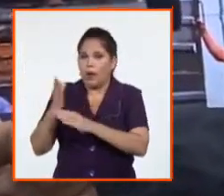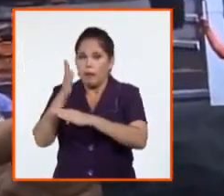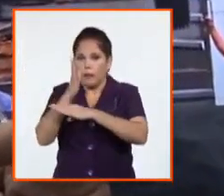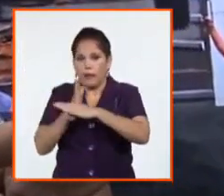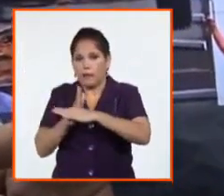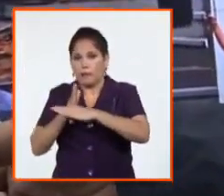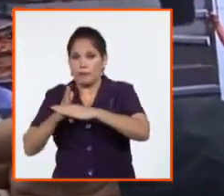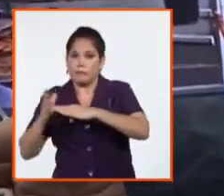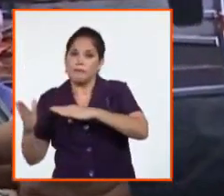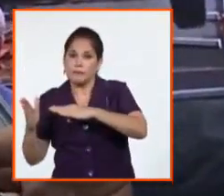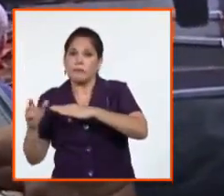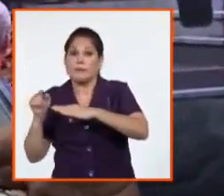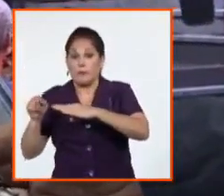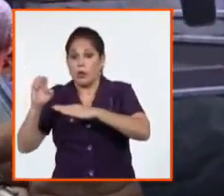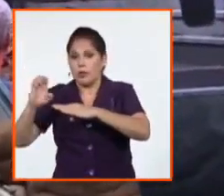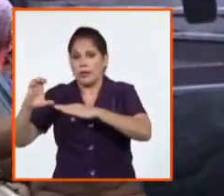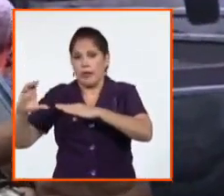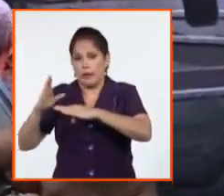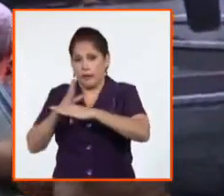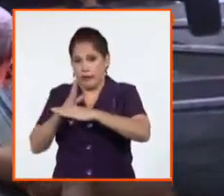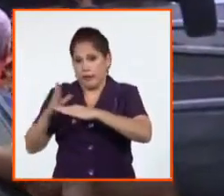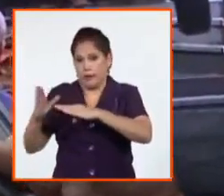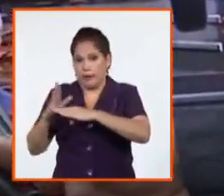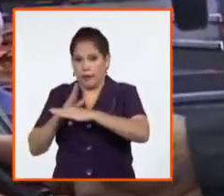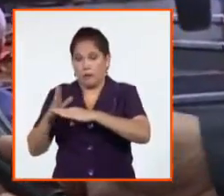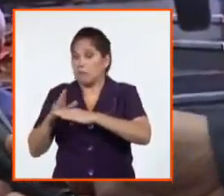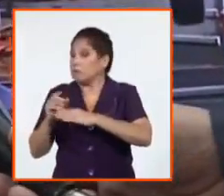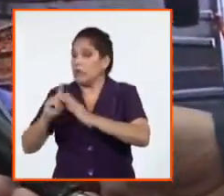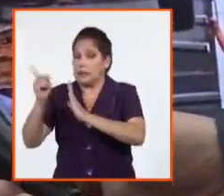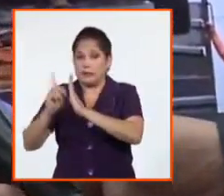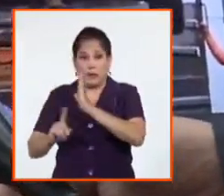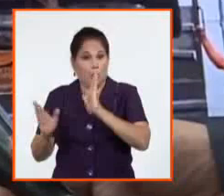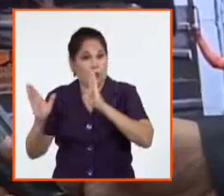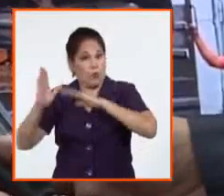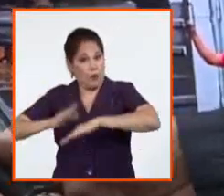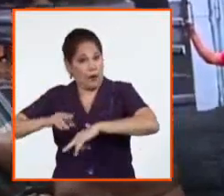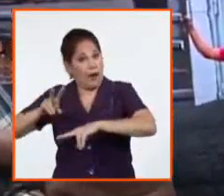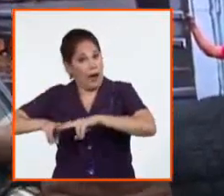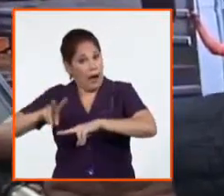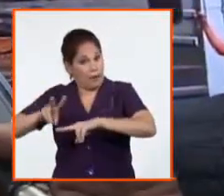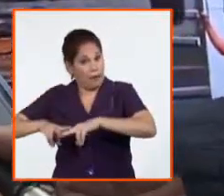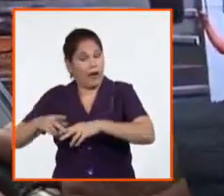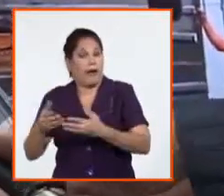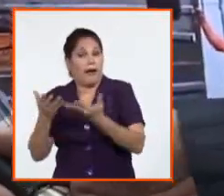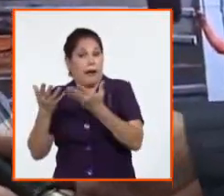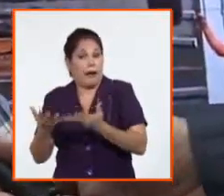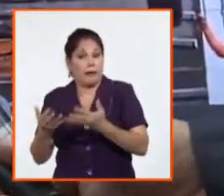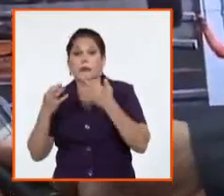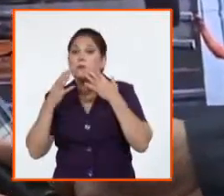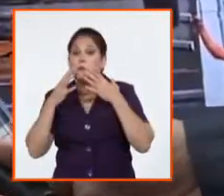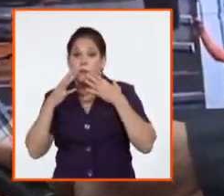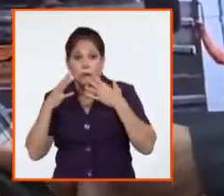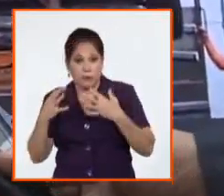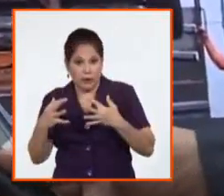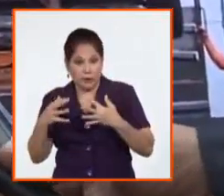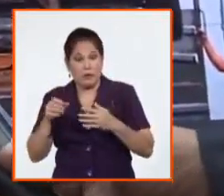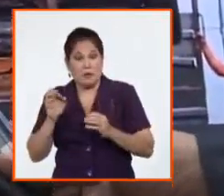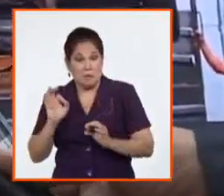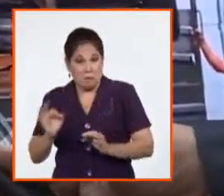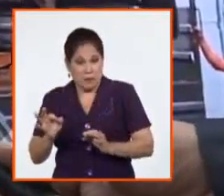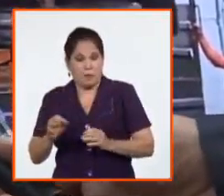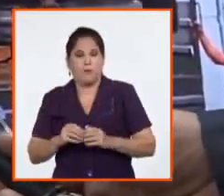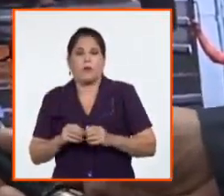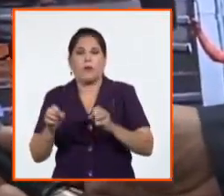de la carga de la zona occidental sin servicio, incluyendo La Habana, que es una carga muy importante, y en